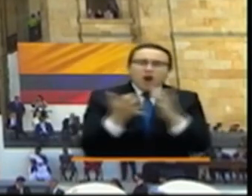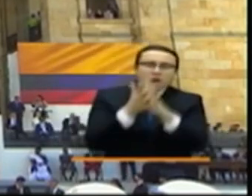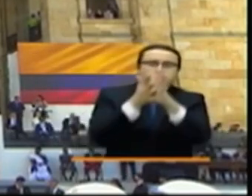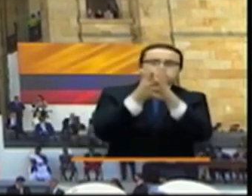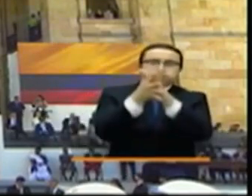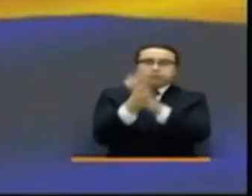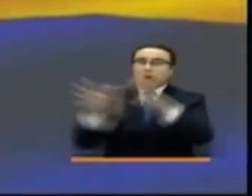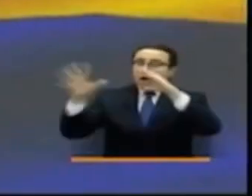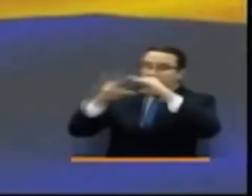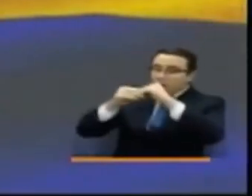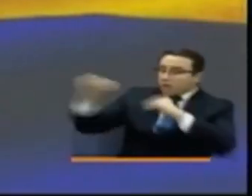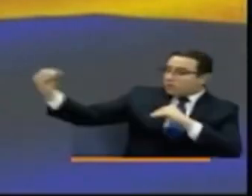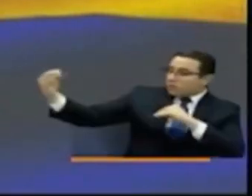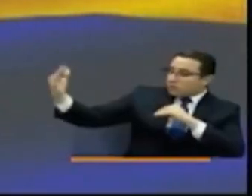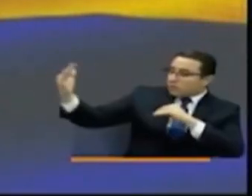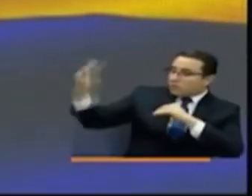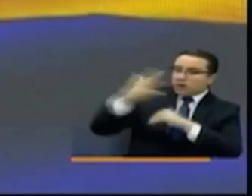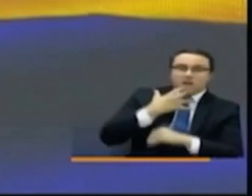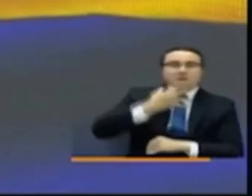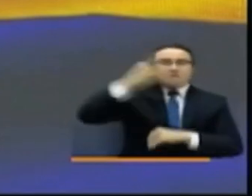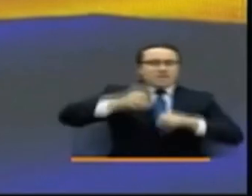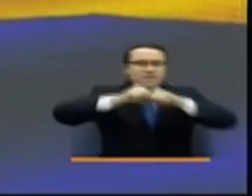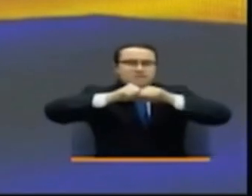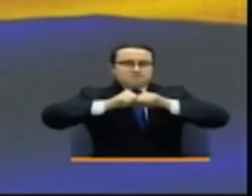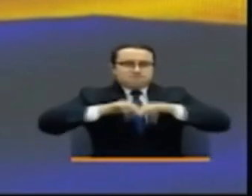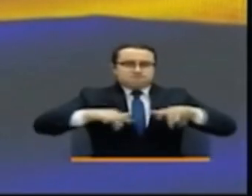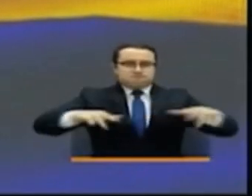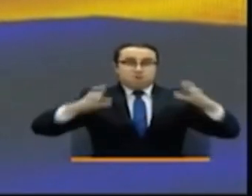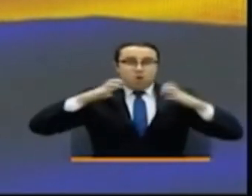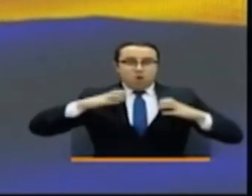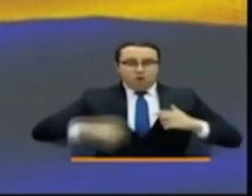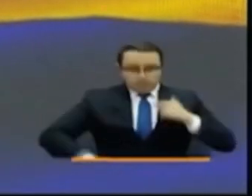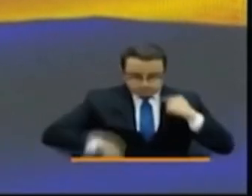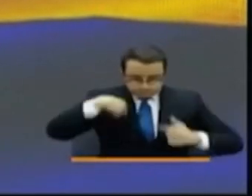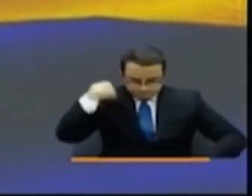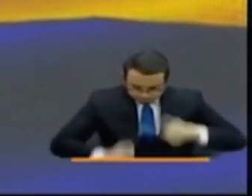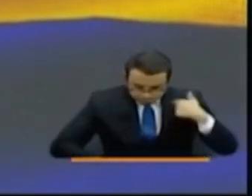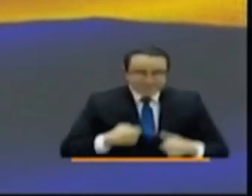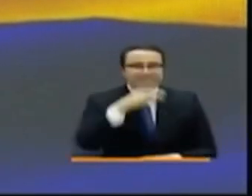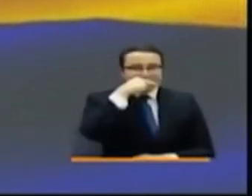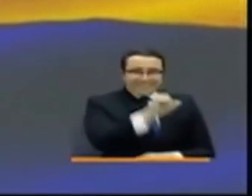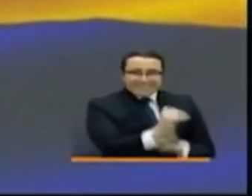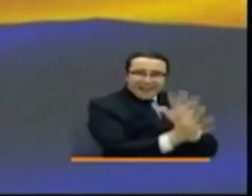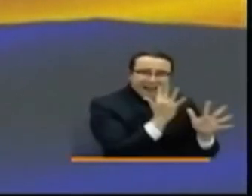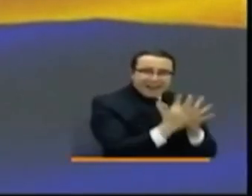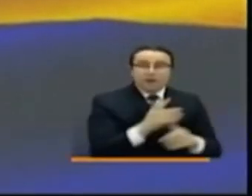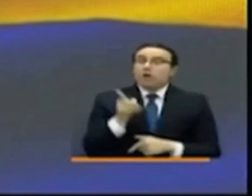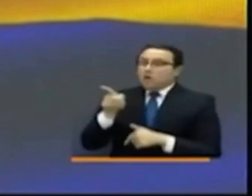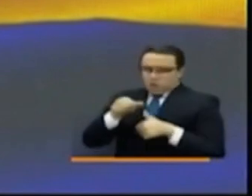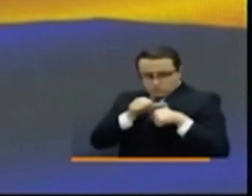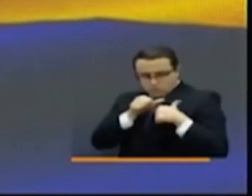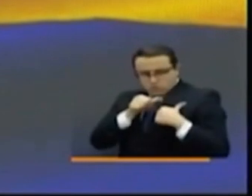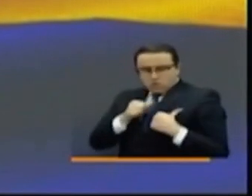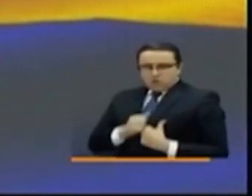verdad se esparza por tus venas, me decía, por tu corazón,